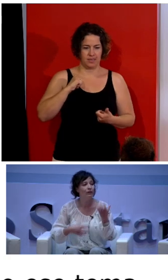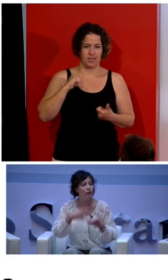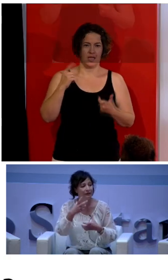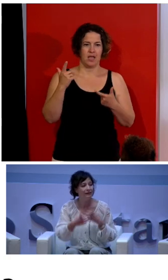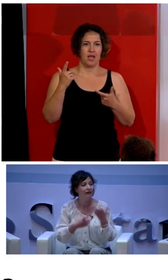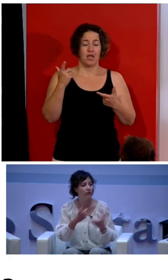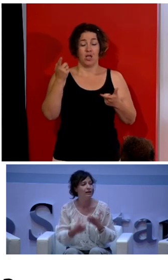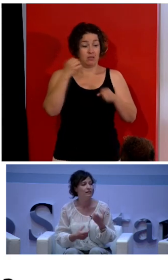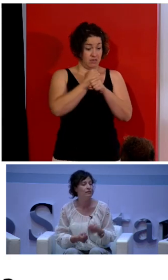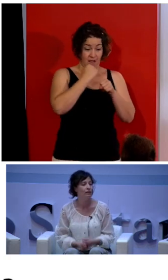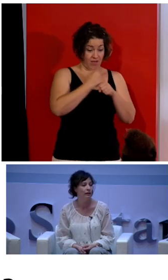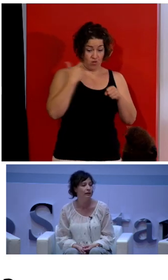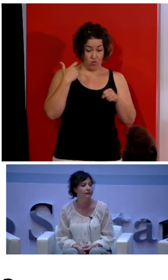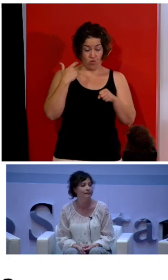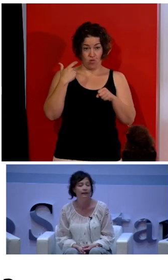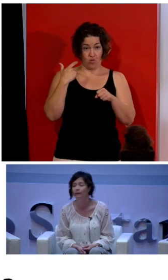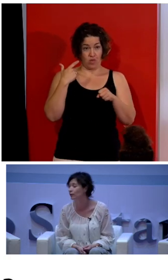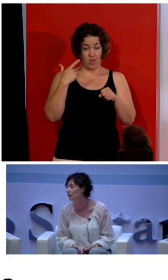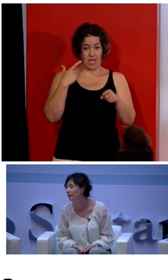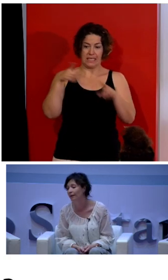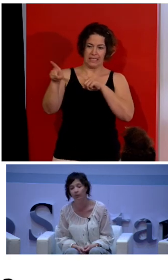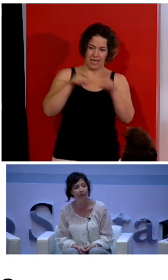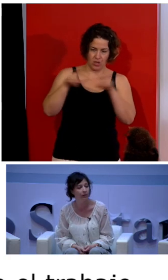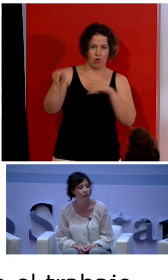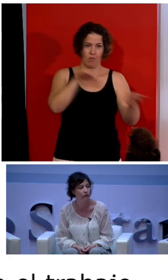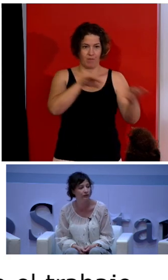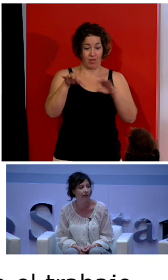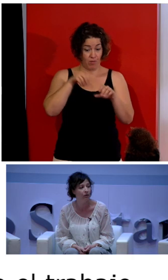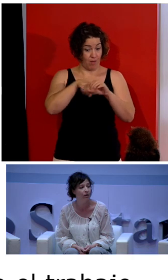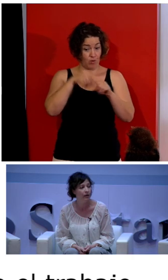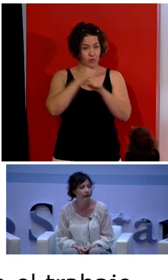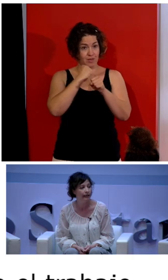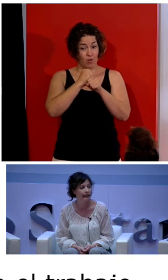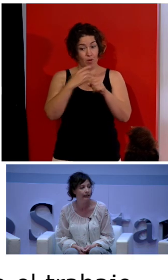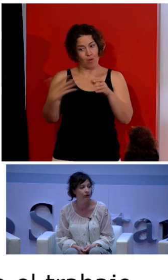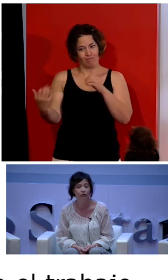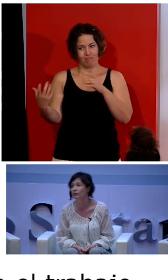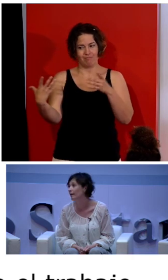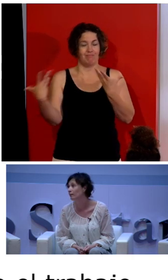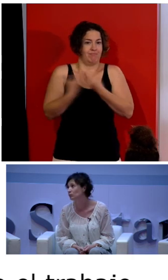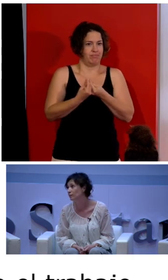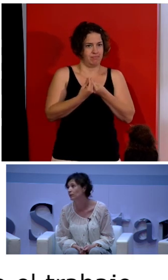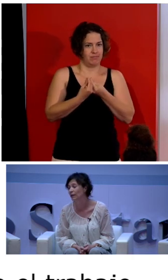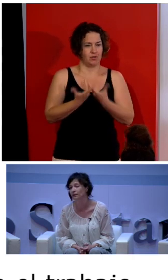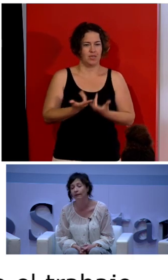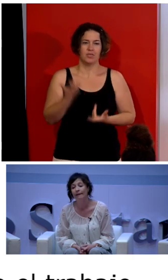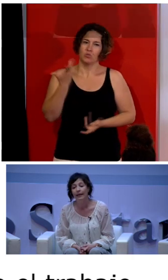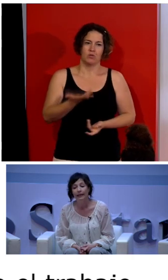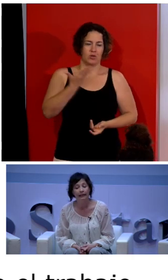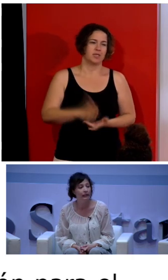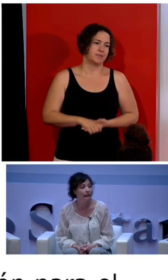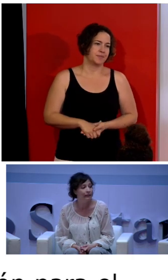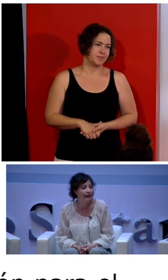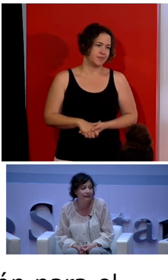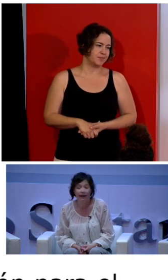complementando a todo el trabajo que ha sido de selección y preparación para el puesto de trabajo, lo considerábamos muy importante.